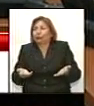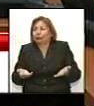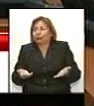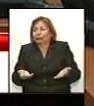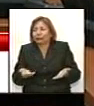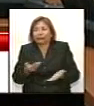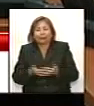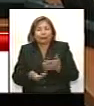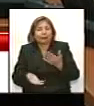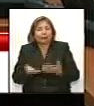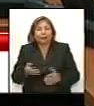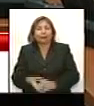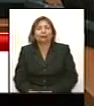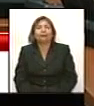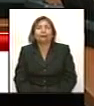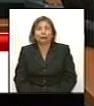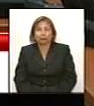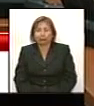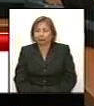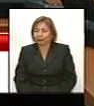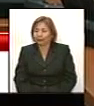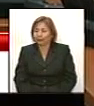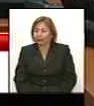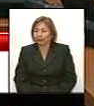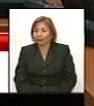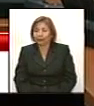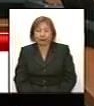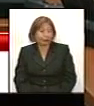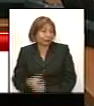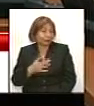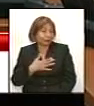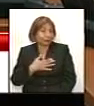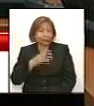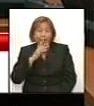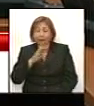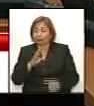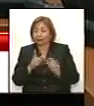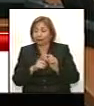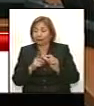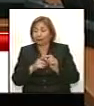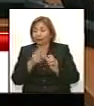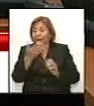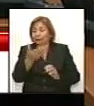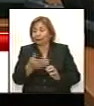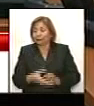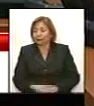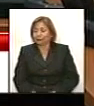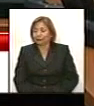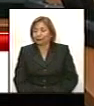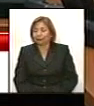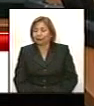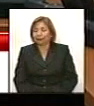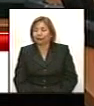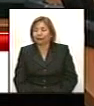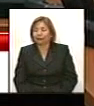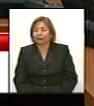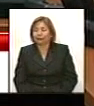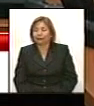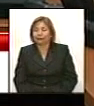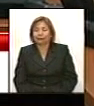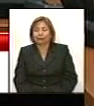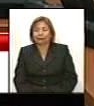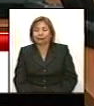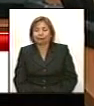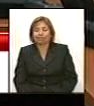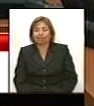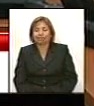de la plataforma, ¿no? Me habían pedido uso de palabra. Sí. Gracias. Y luego vamos por aquí. Primero decir